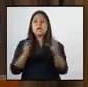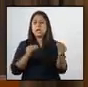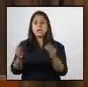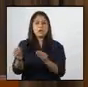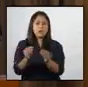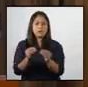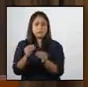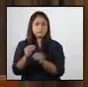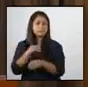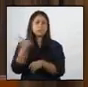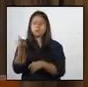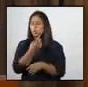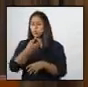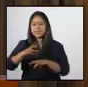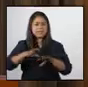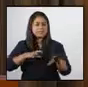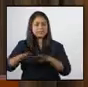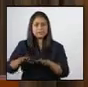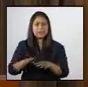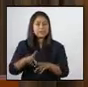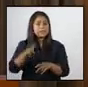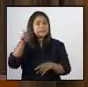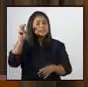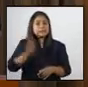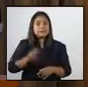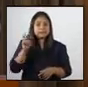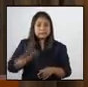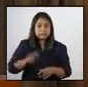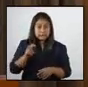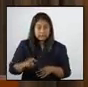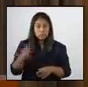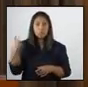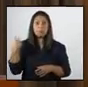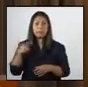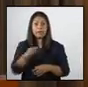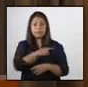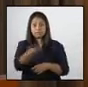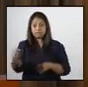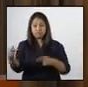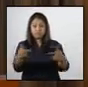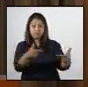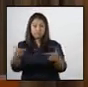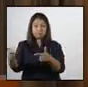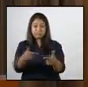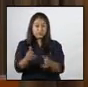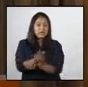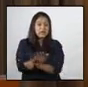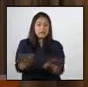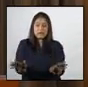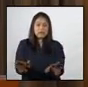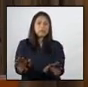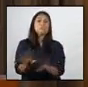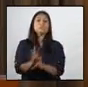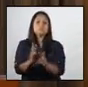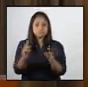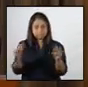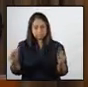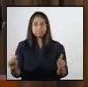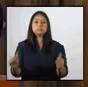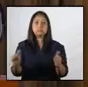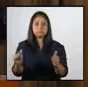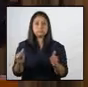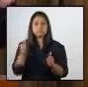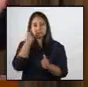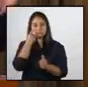todas las acciones que sean necesarias para que ese conflicto entre nahuala esta huaca